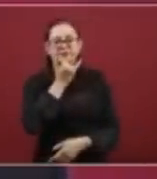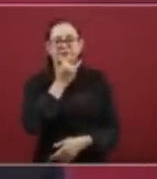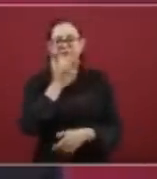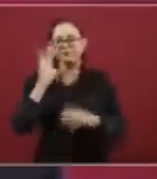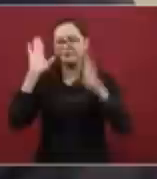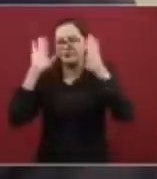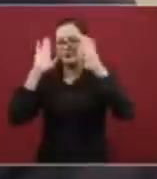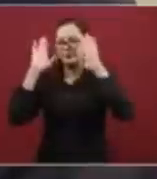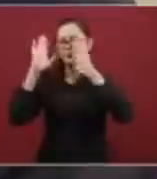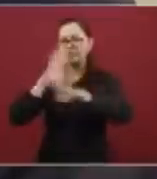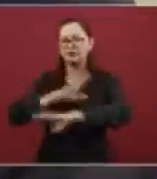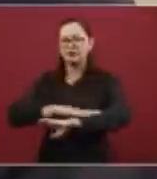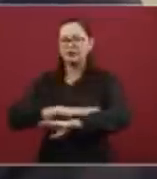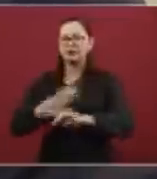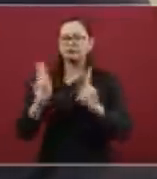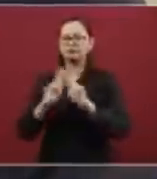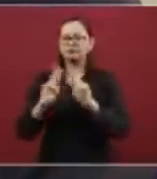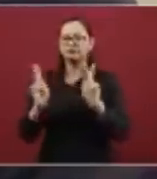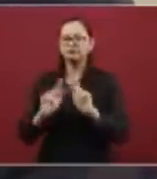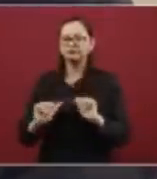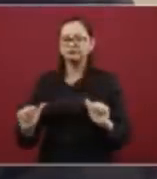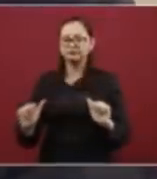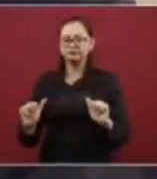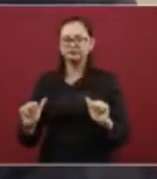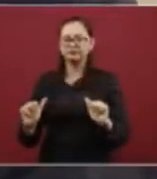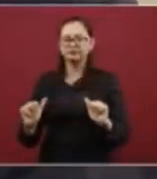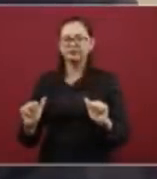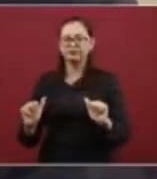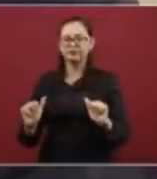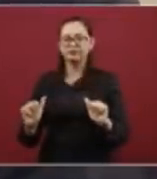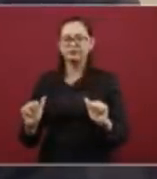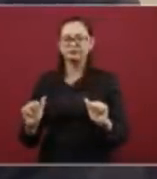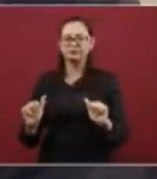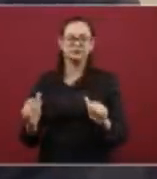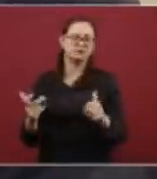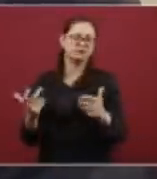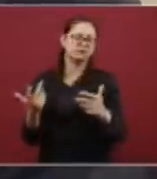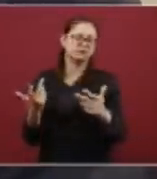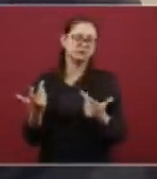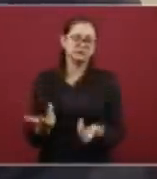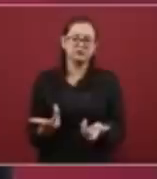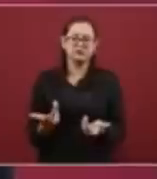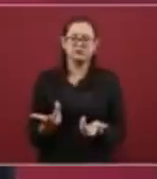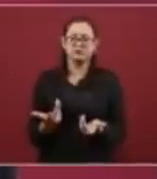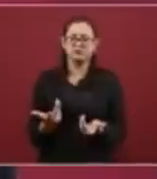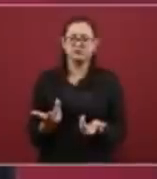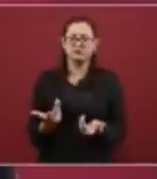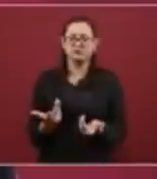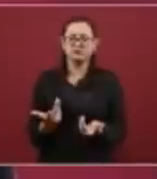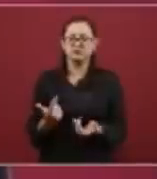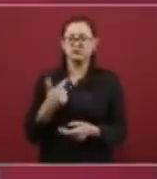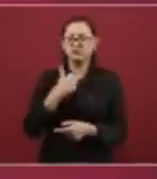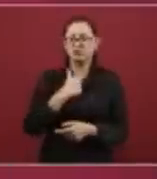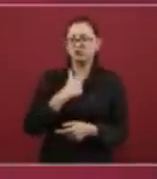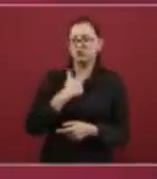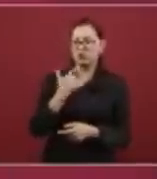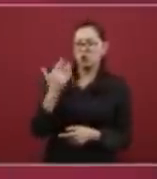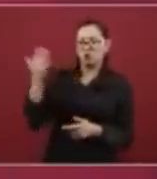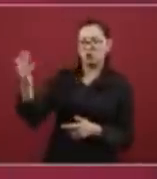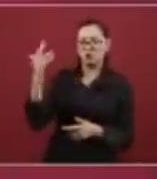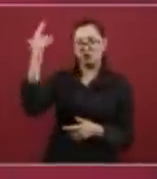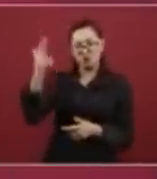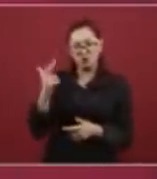reconciliamos, porque no solo es pedir esto al rey de